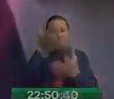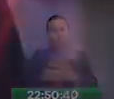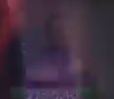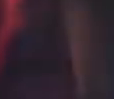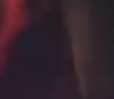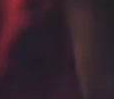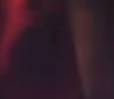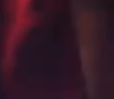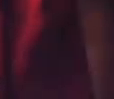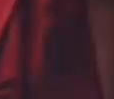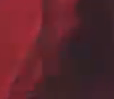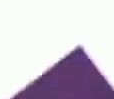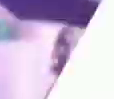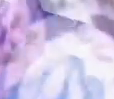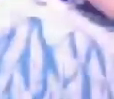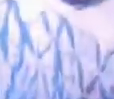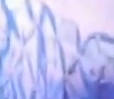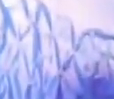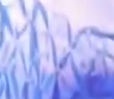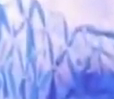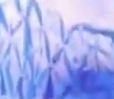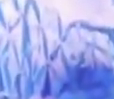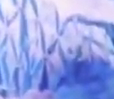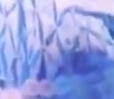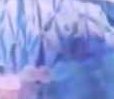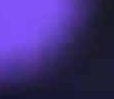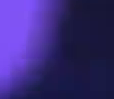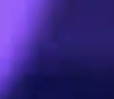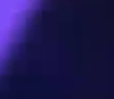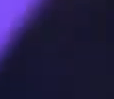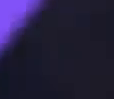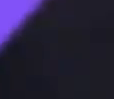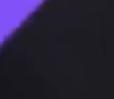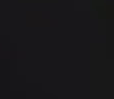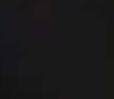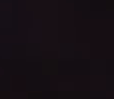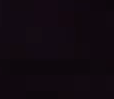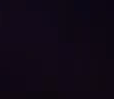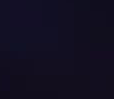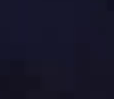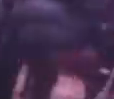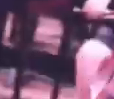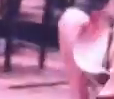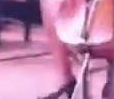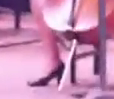Peralta.